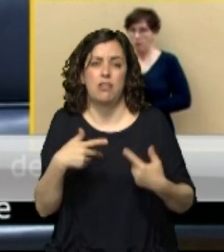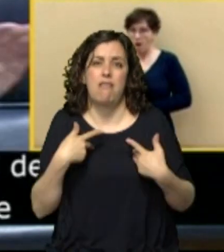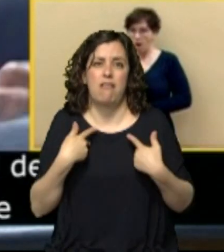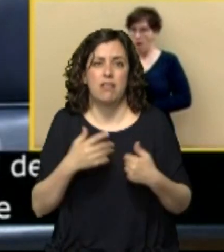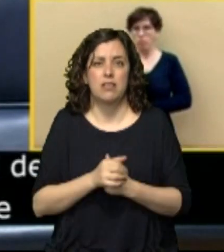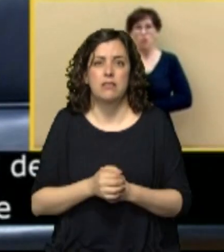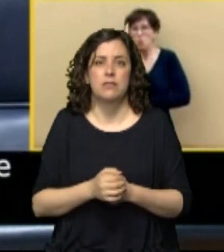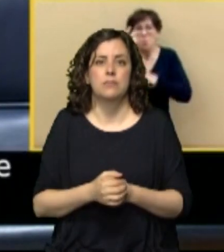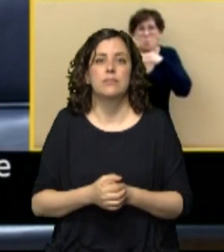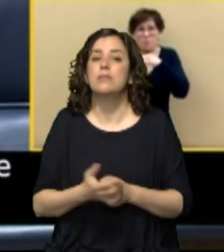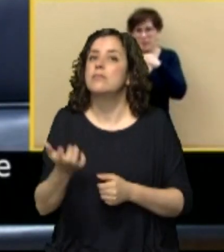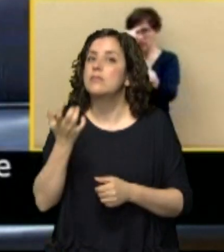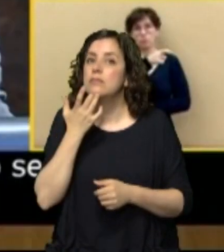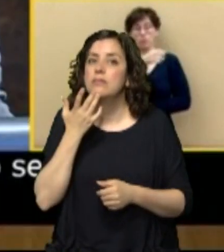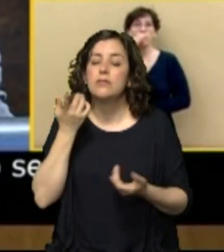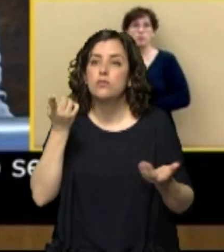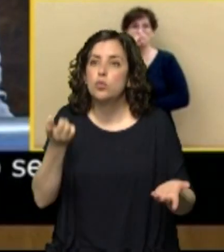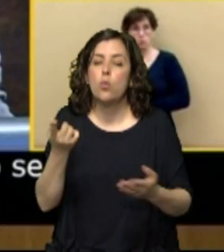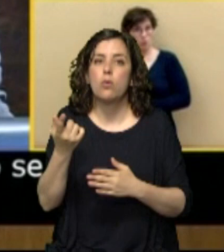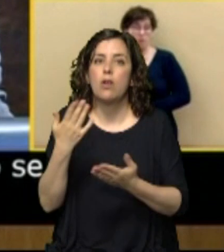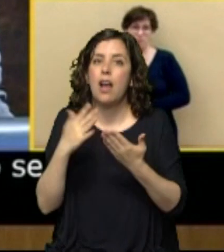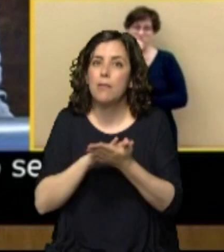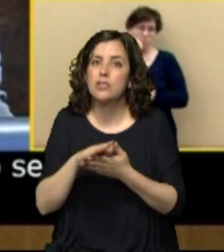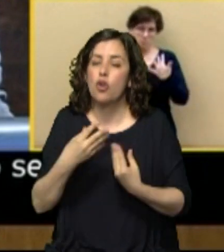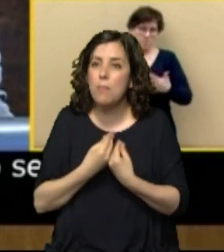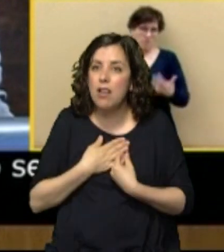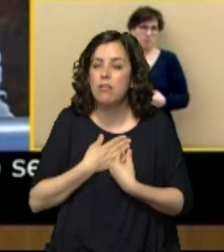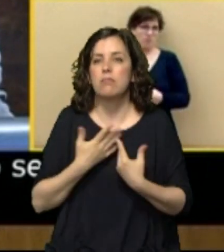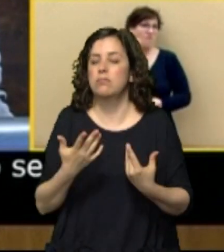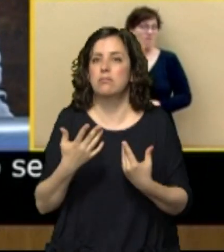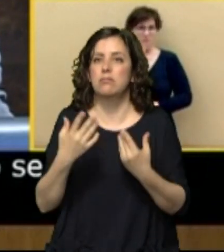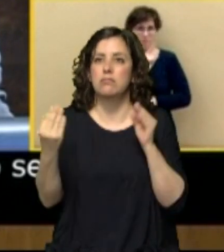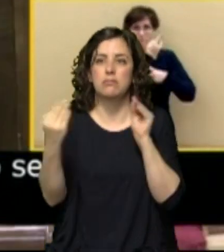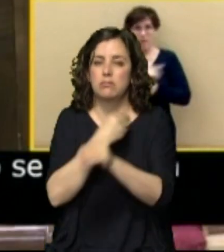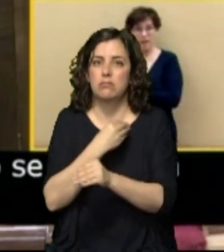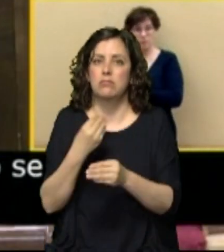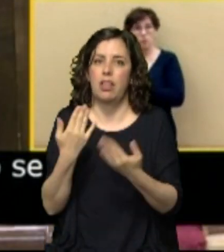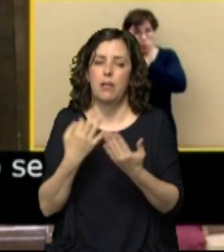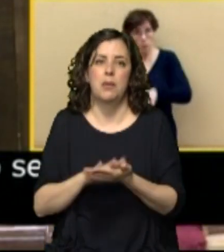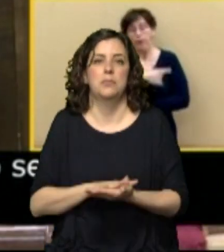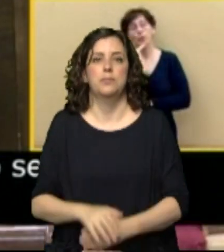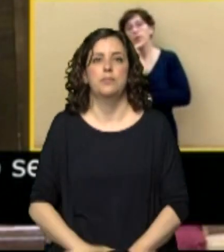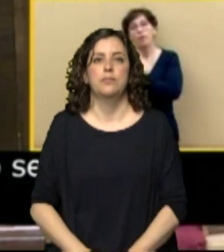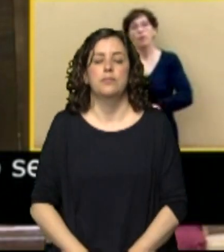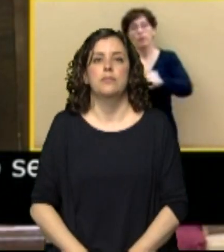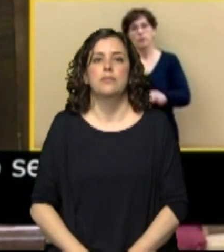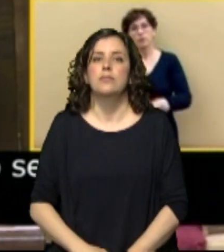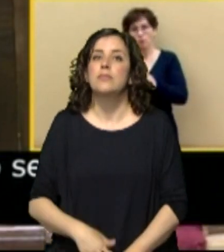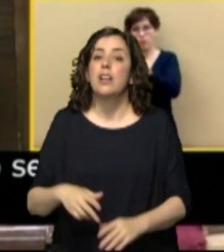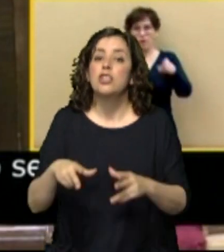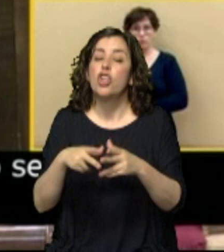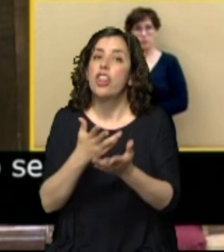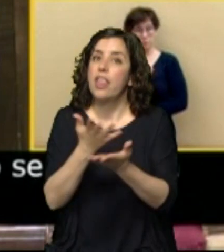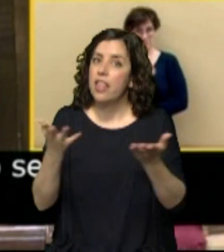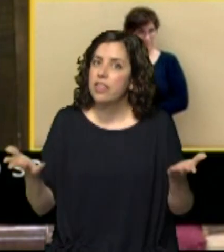se descompondría todo su marco mental. Y el vicepresidente Iglesias advertía a los populares de que la ciudadanía no permitirá más casos de corrupción,